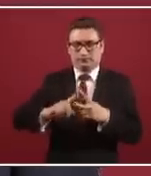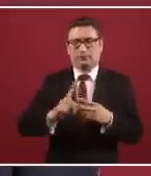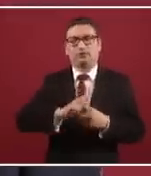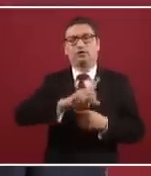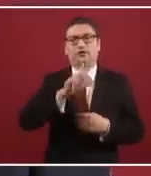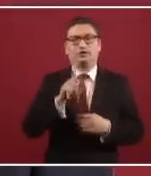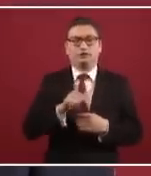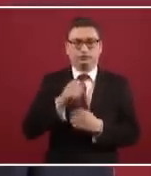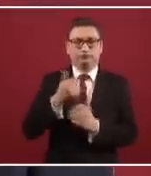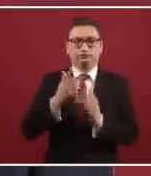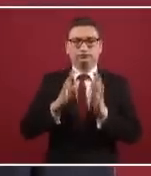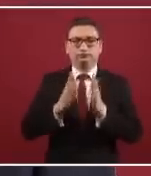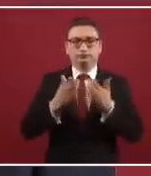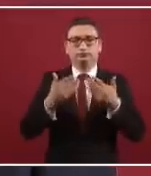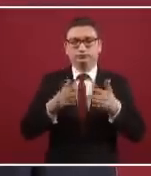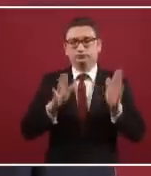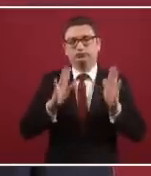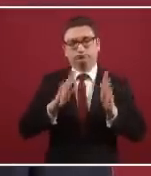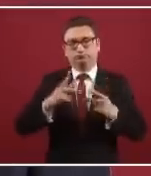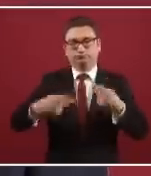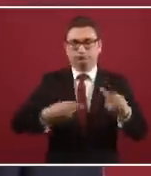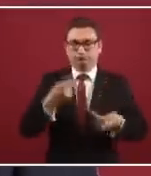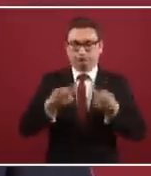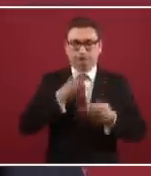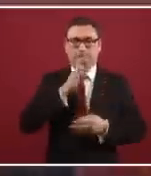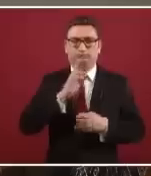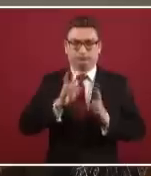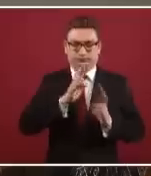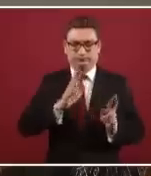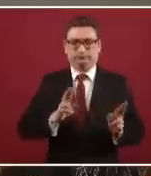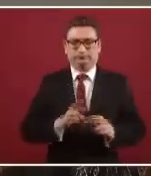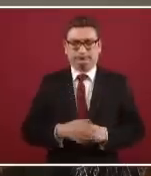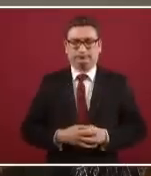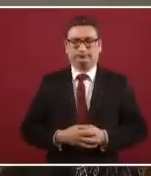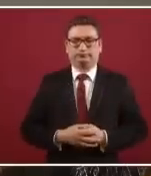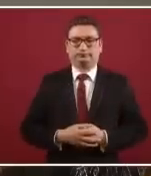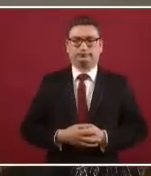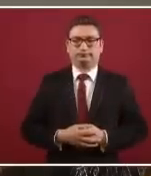luego abrimos para preguntas y respuestas en general.